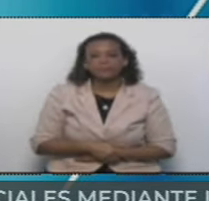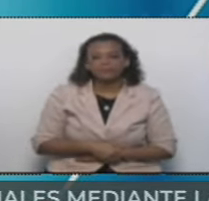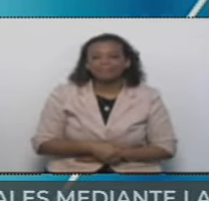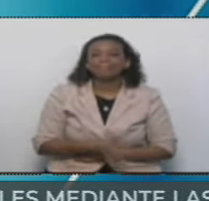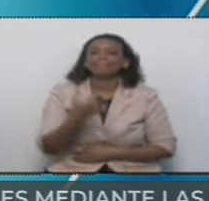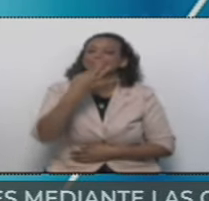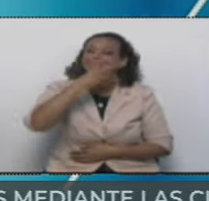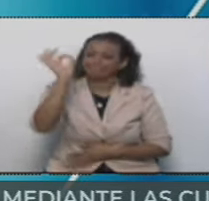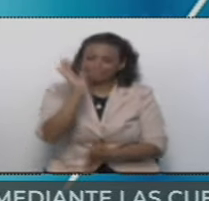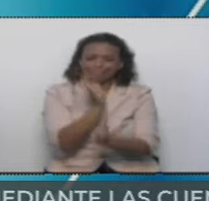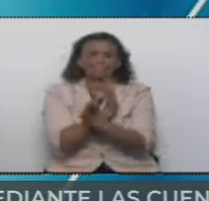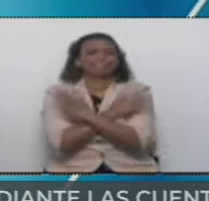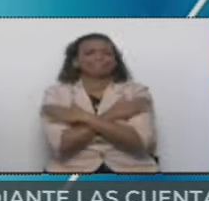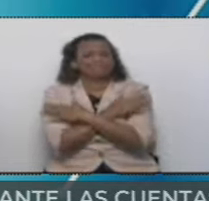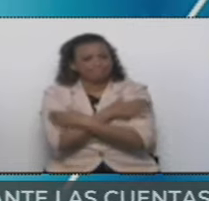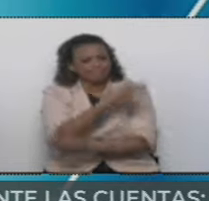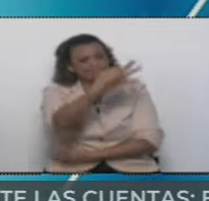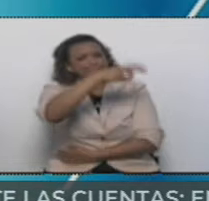Correcto.